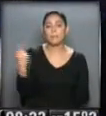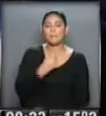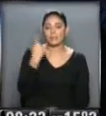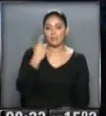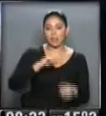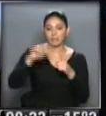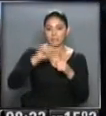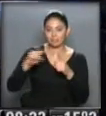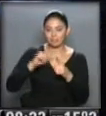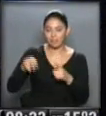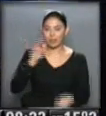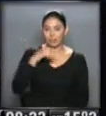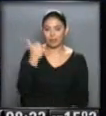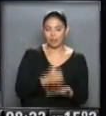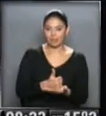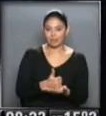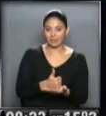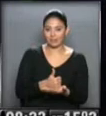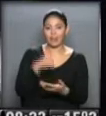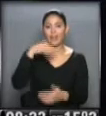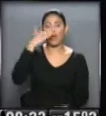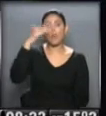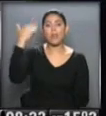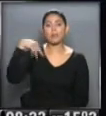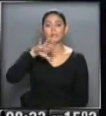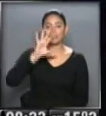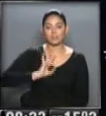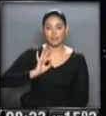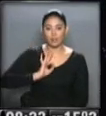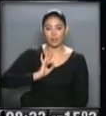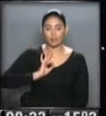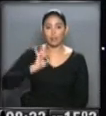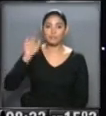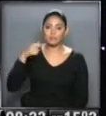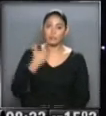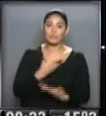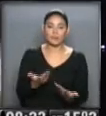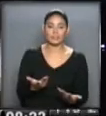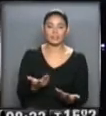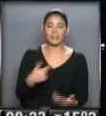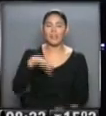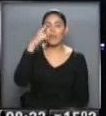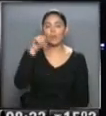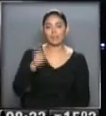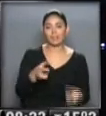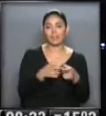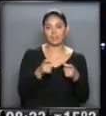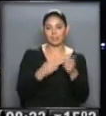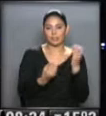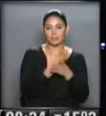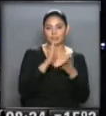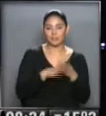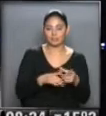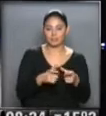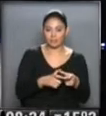internacional que realiza Marisa Monte en los últimos 5 años y sirve para presentar el último disco de la cantante, que se